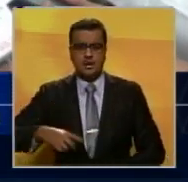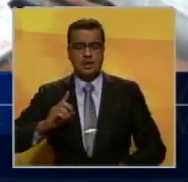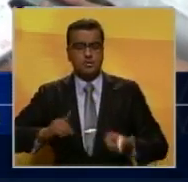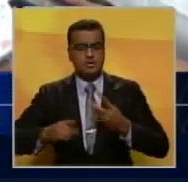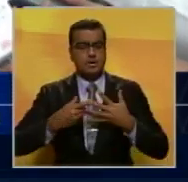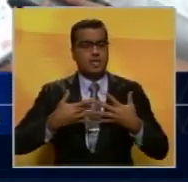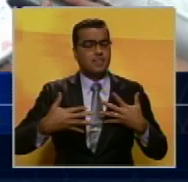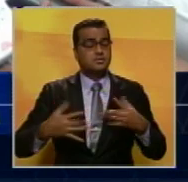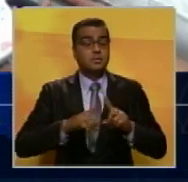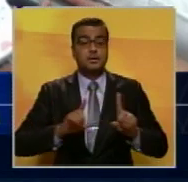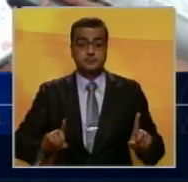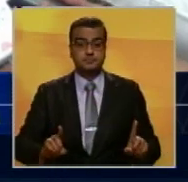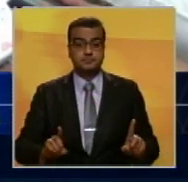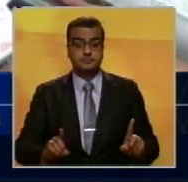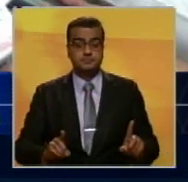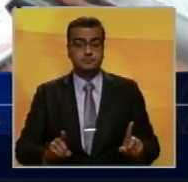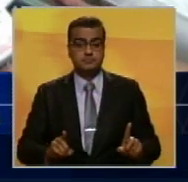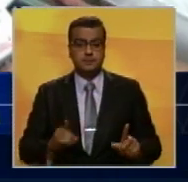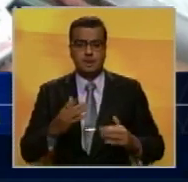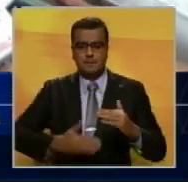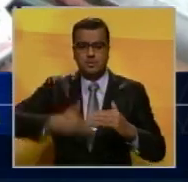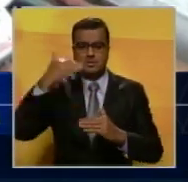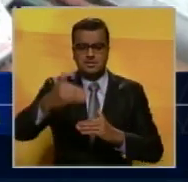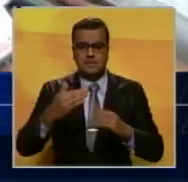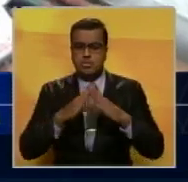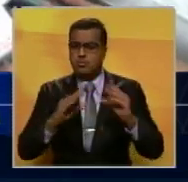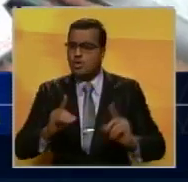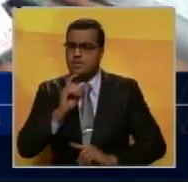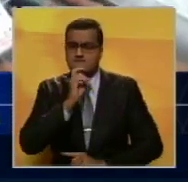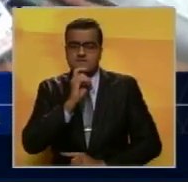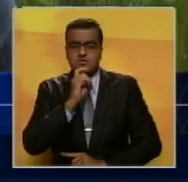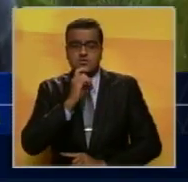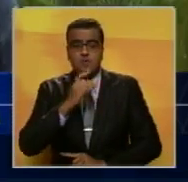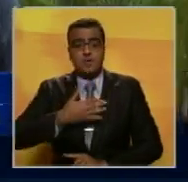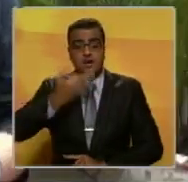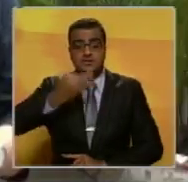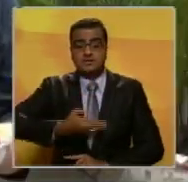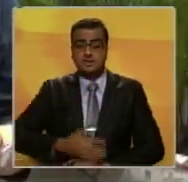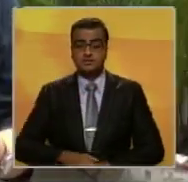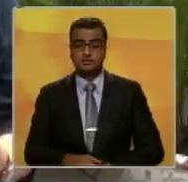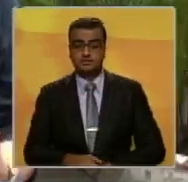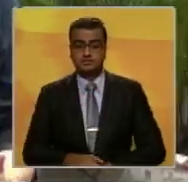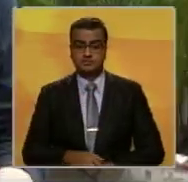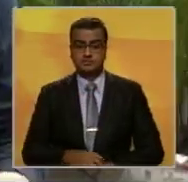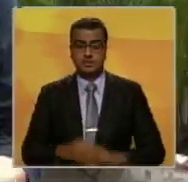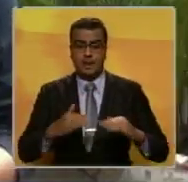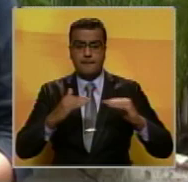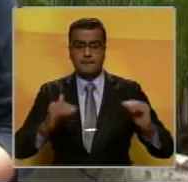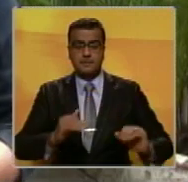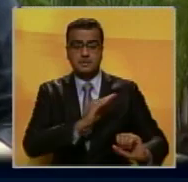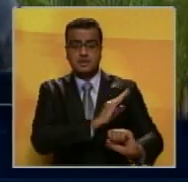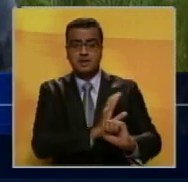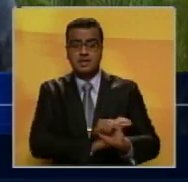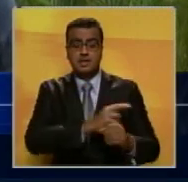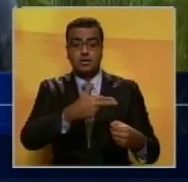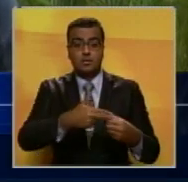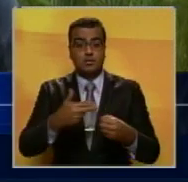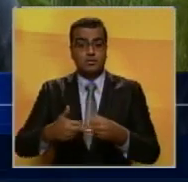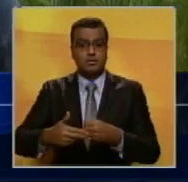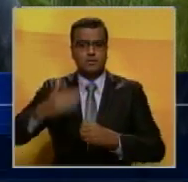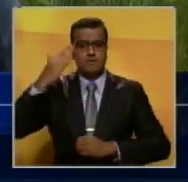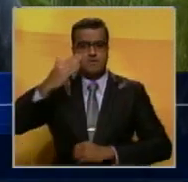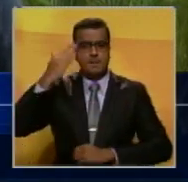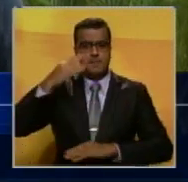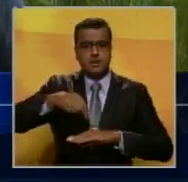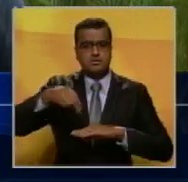retrasos, pero vamos a pasar por encima de los obstáculos que sean necesarios para garantizar. Entre tanto, la Mesa Energética de Combustible y la Fuerza